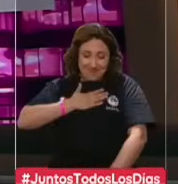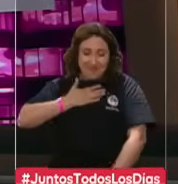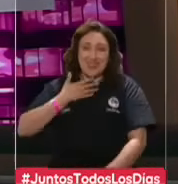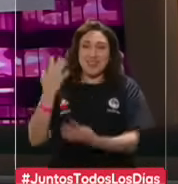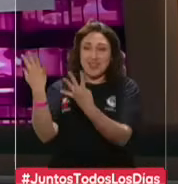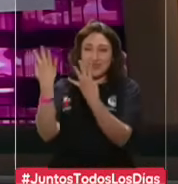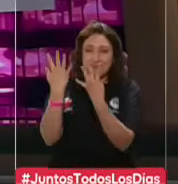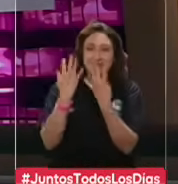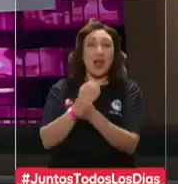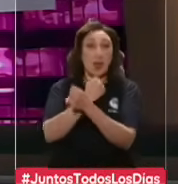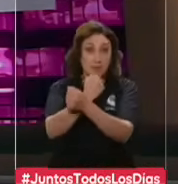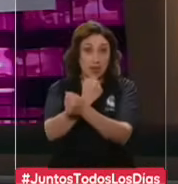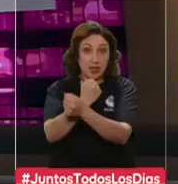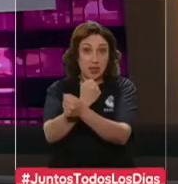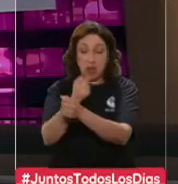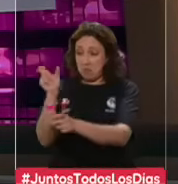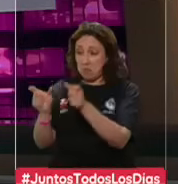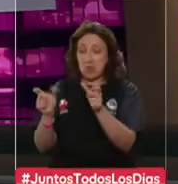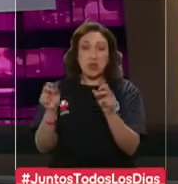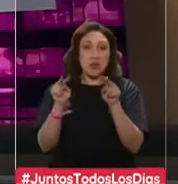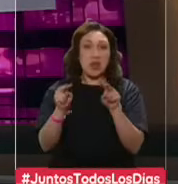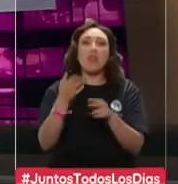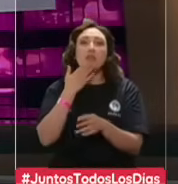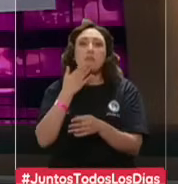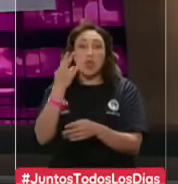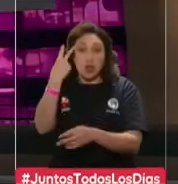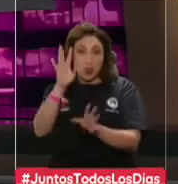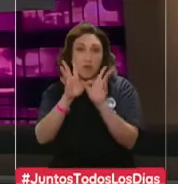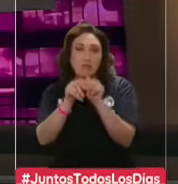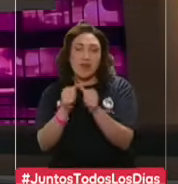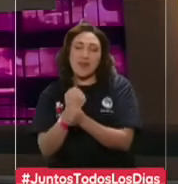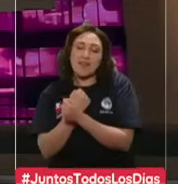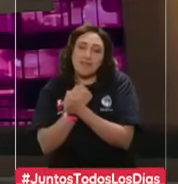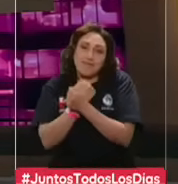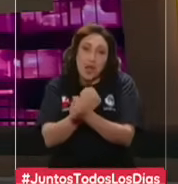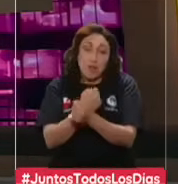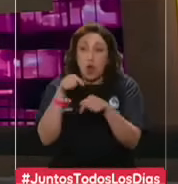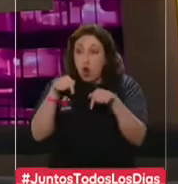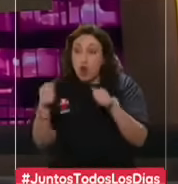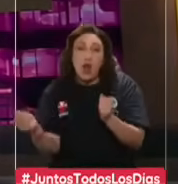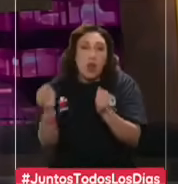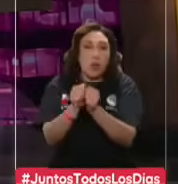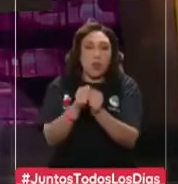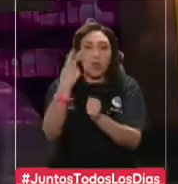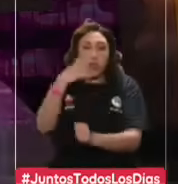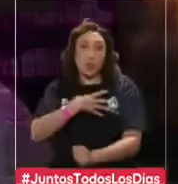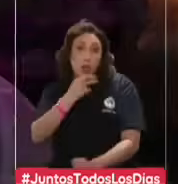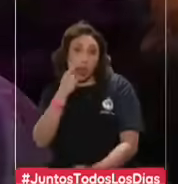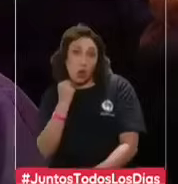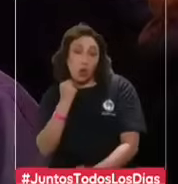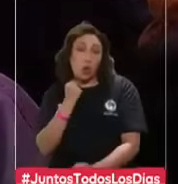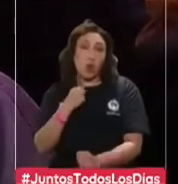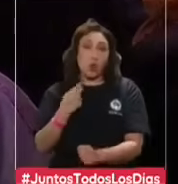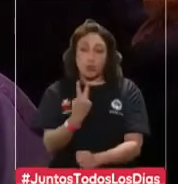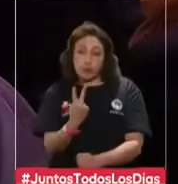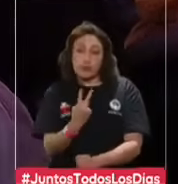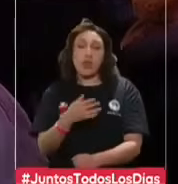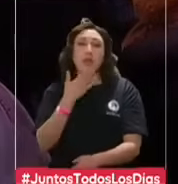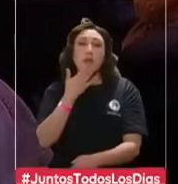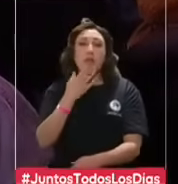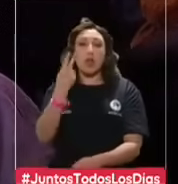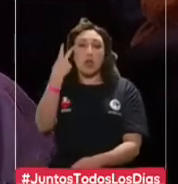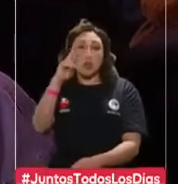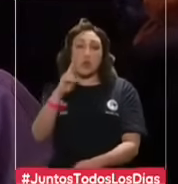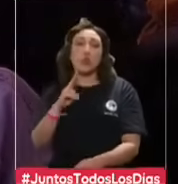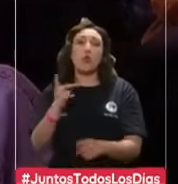solamente amada por el público, sino que también amada por tu familia, que hoy día también te acompaña. Tus hijos, tu marido, ¿ah?, que hoy día también están junto a